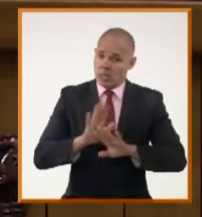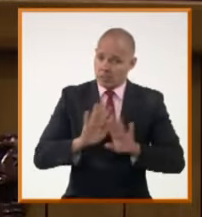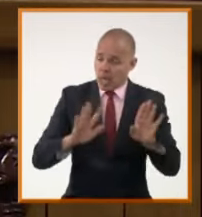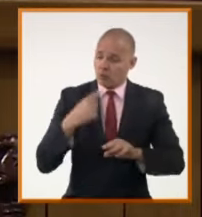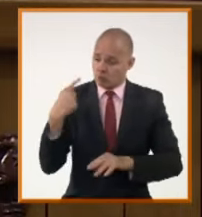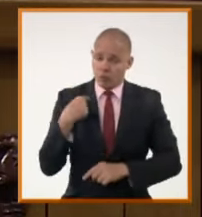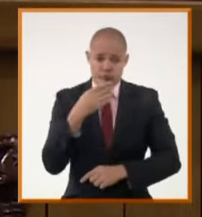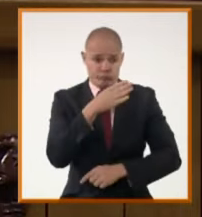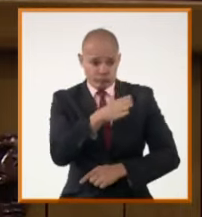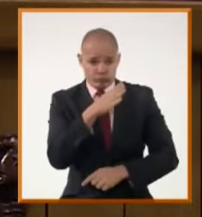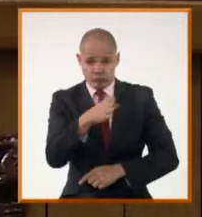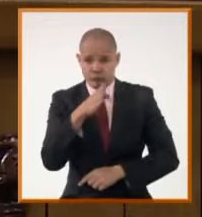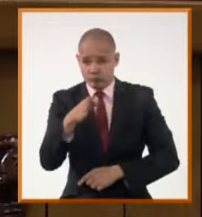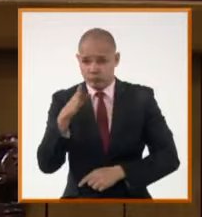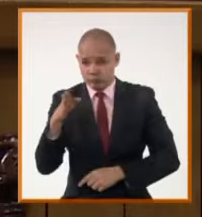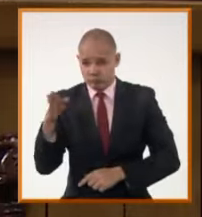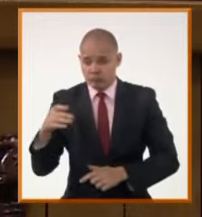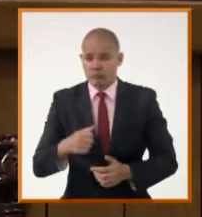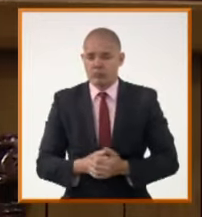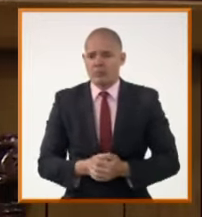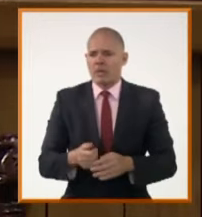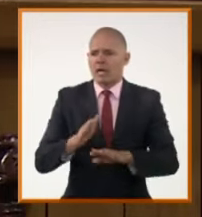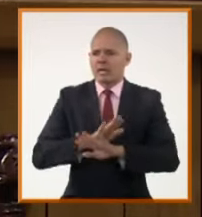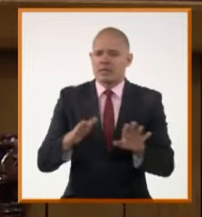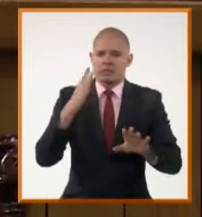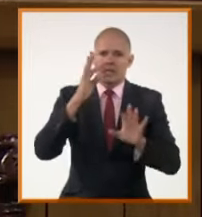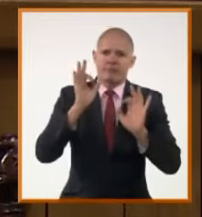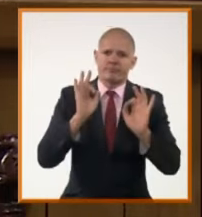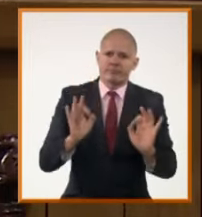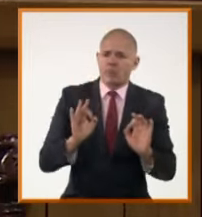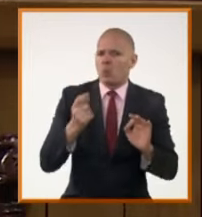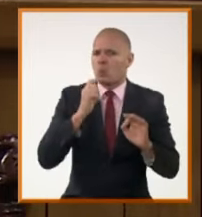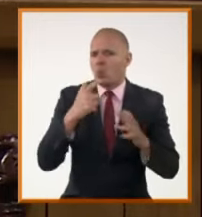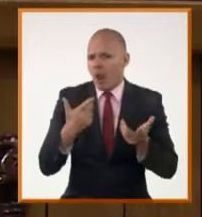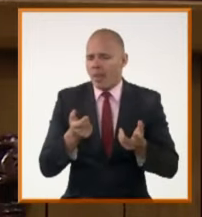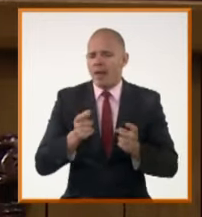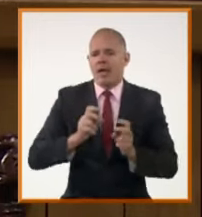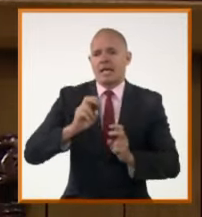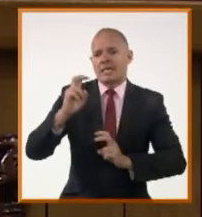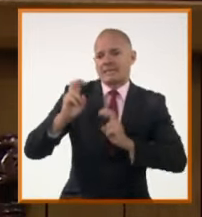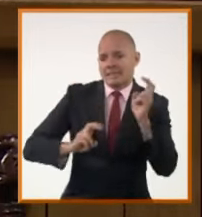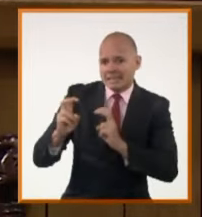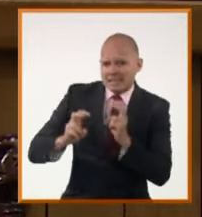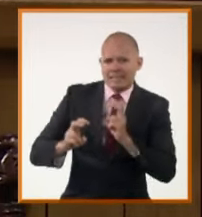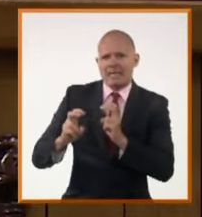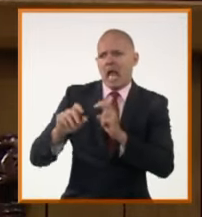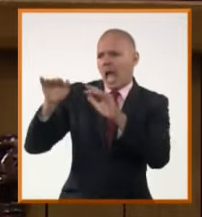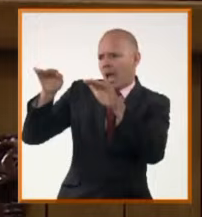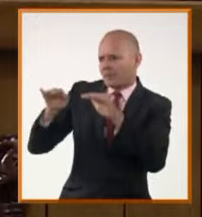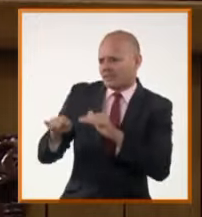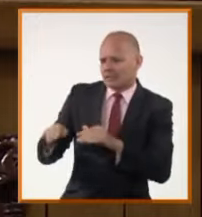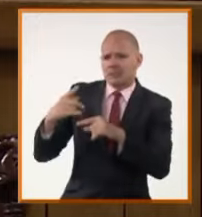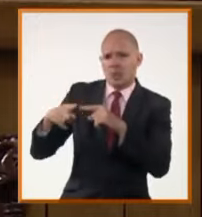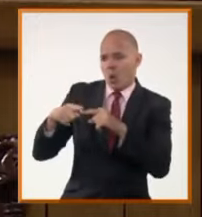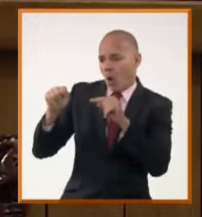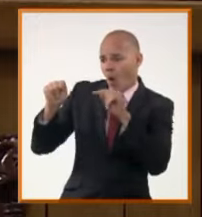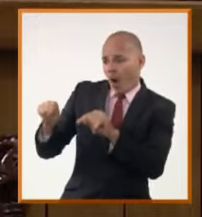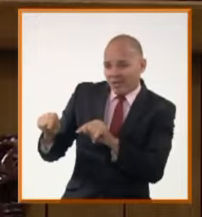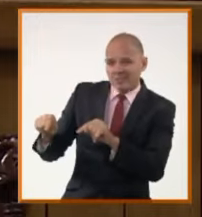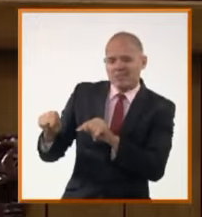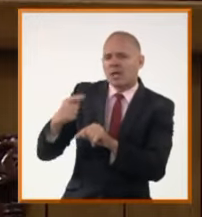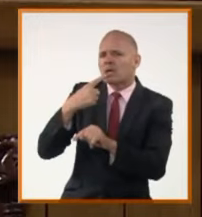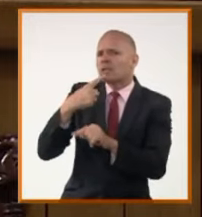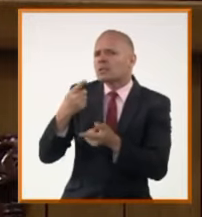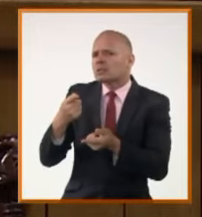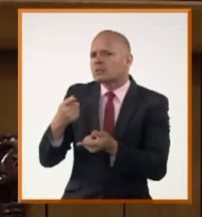Salvador, nos hemos topado que talleres y almacenes ni se alquilaron, se dieron en comodato,